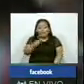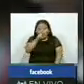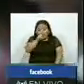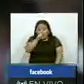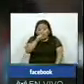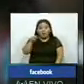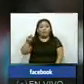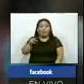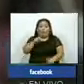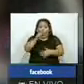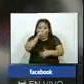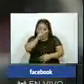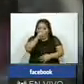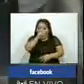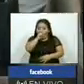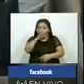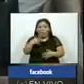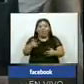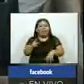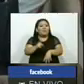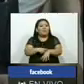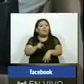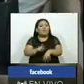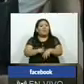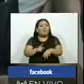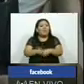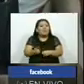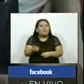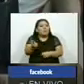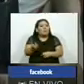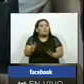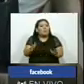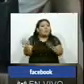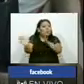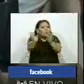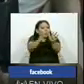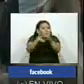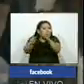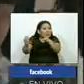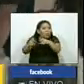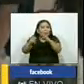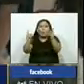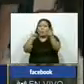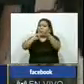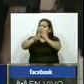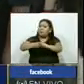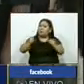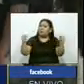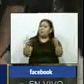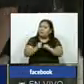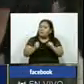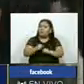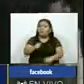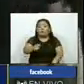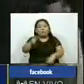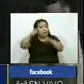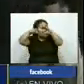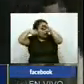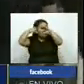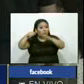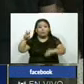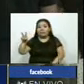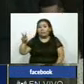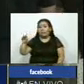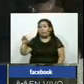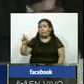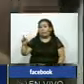neumonía, que es frecuente en la temporada que se acerca de vientos y bajas temperaturas. Con imágenes de Ever Ábalos,